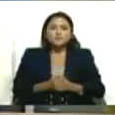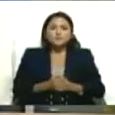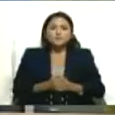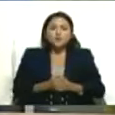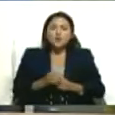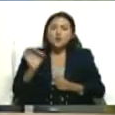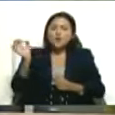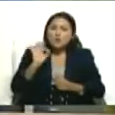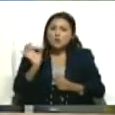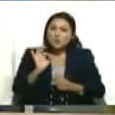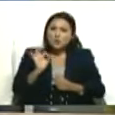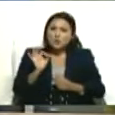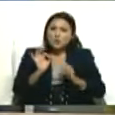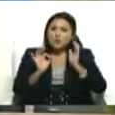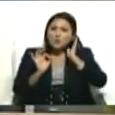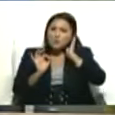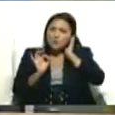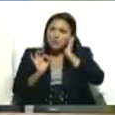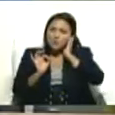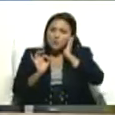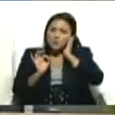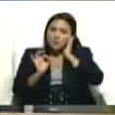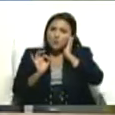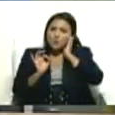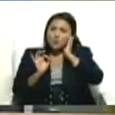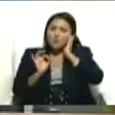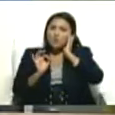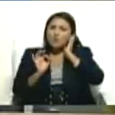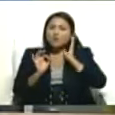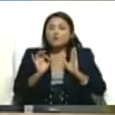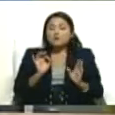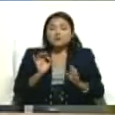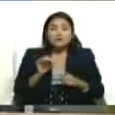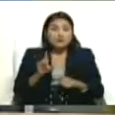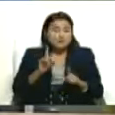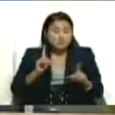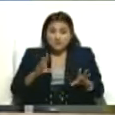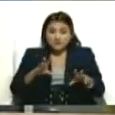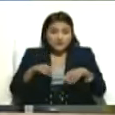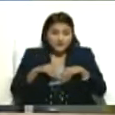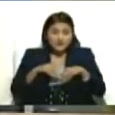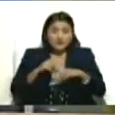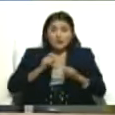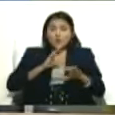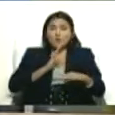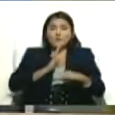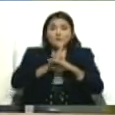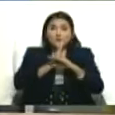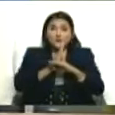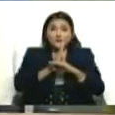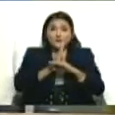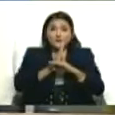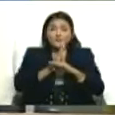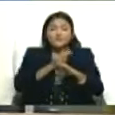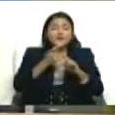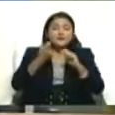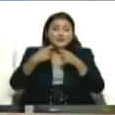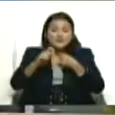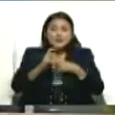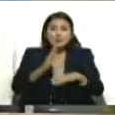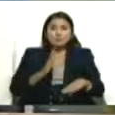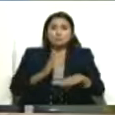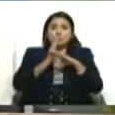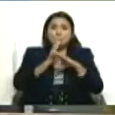estados nacionales que desconozcan, impidan o pretendan